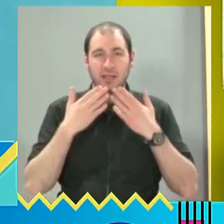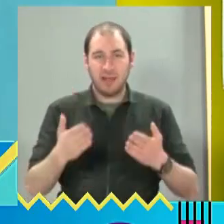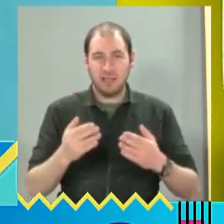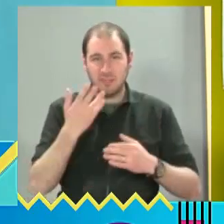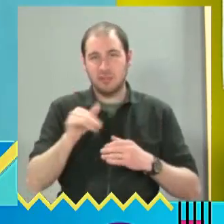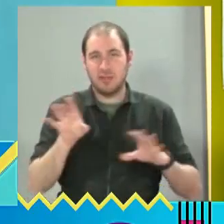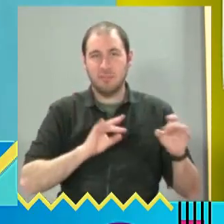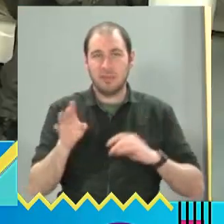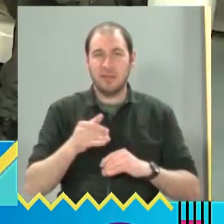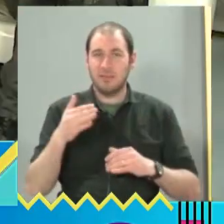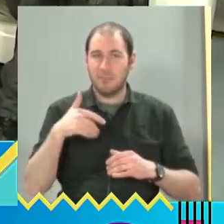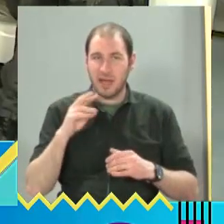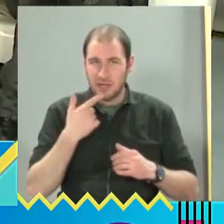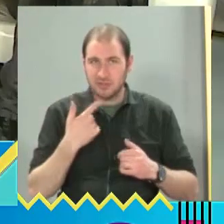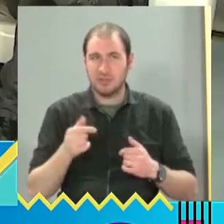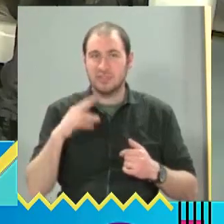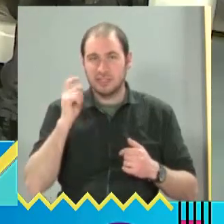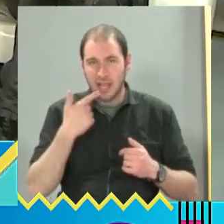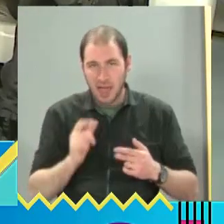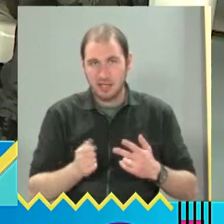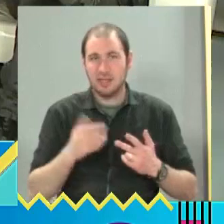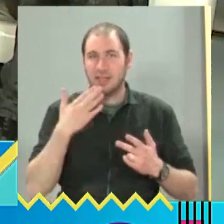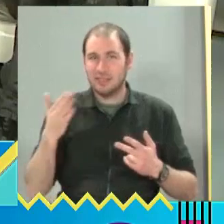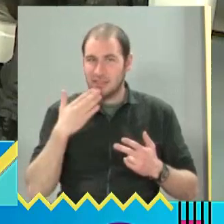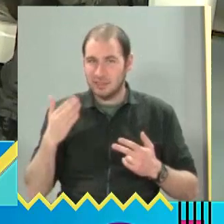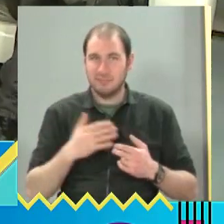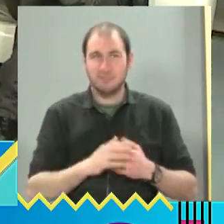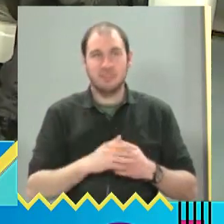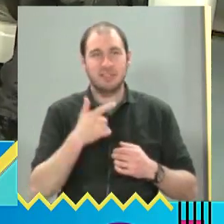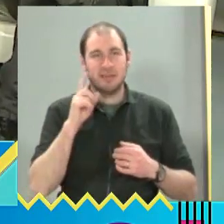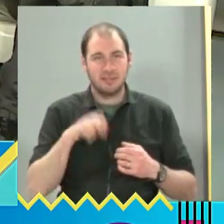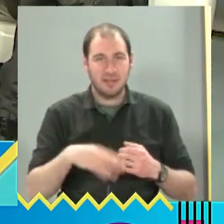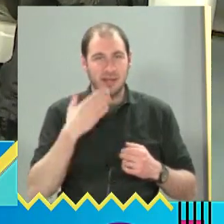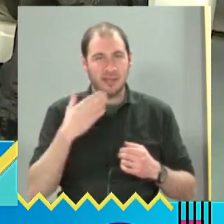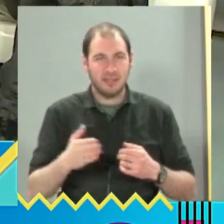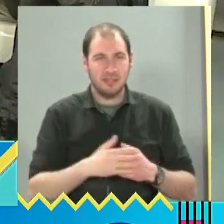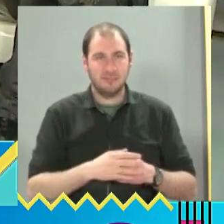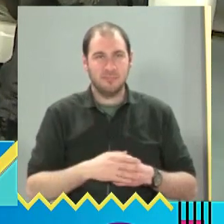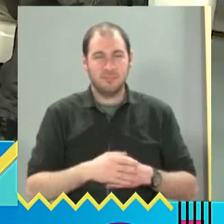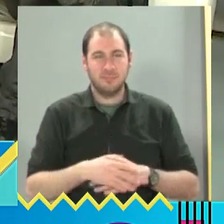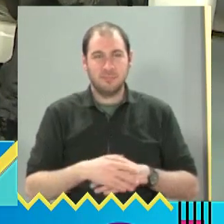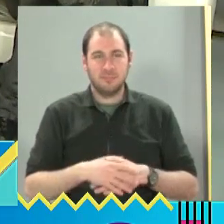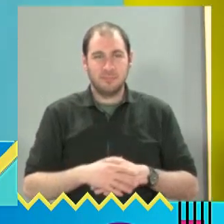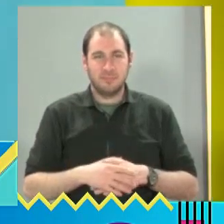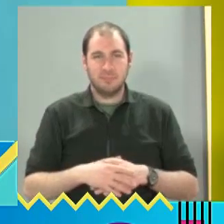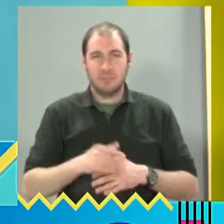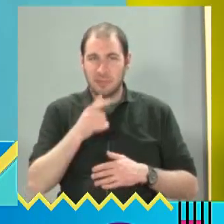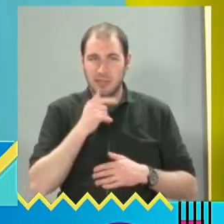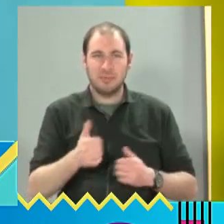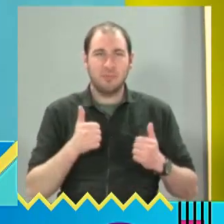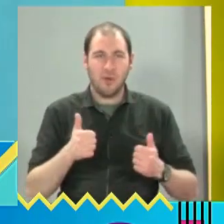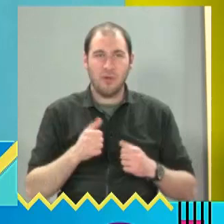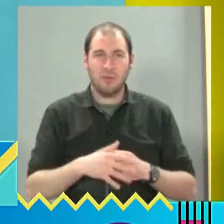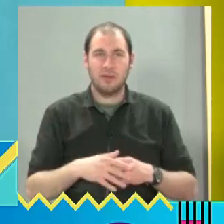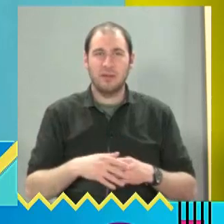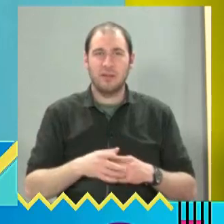a nuestros invitados. Marcos, muchas gracias. Gisela, muchísimas gracias por haber estado presente. Sebastián, muchas gracias. Creo que está bueno